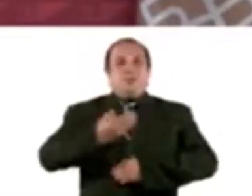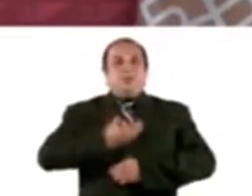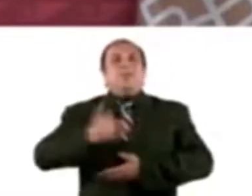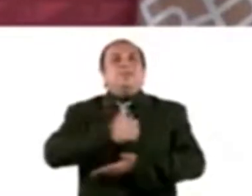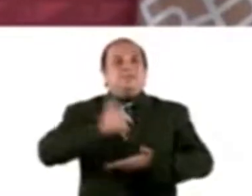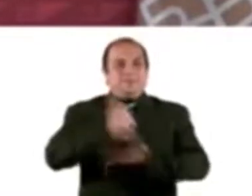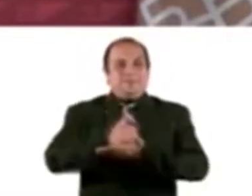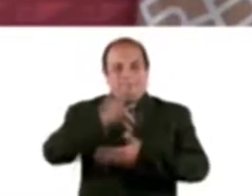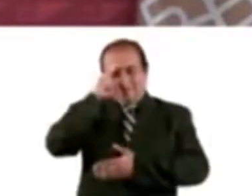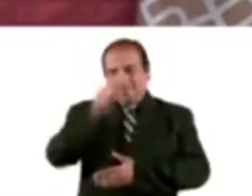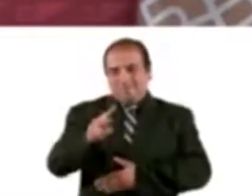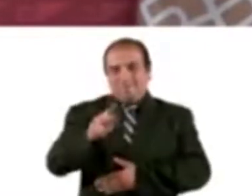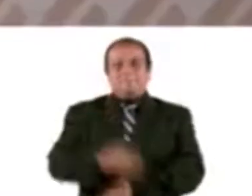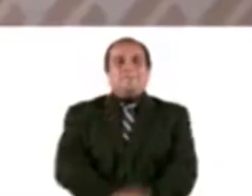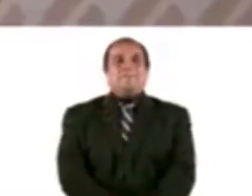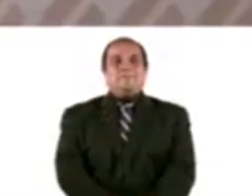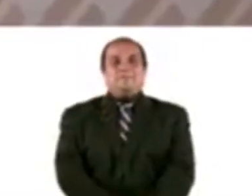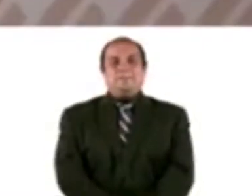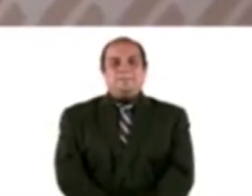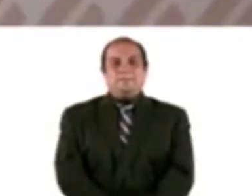de México.